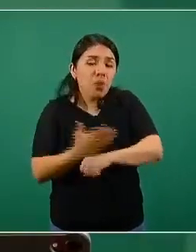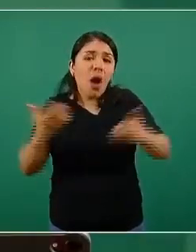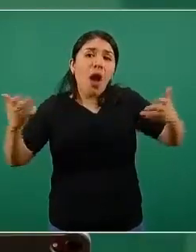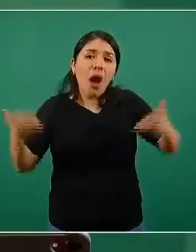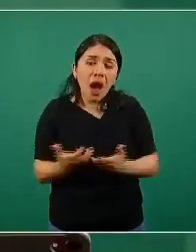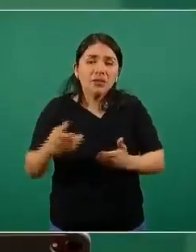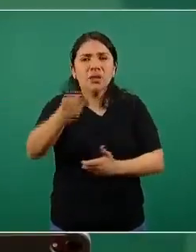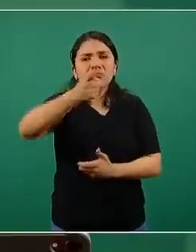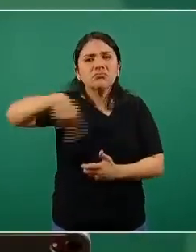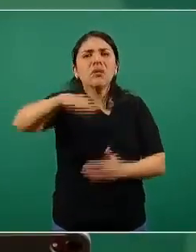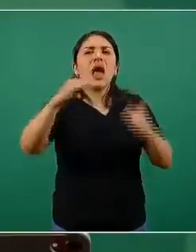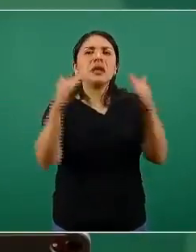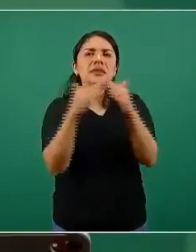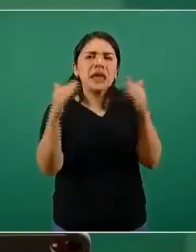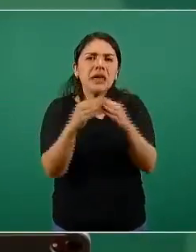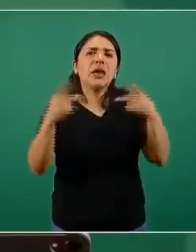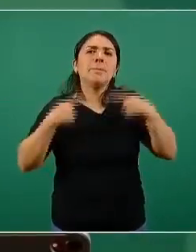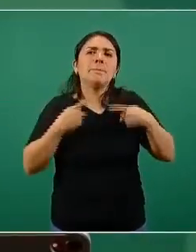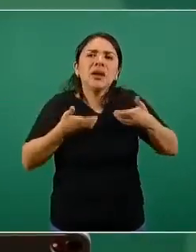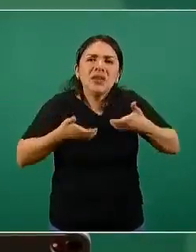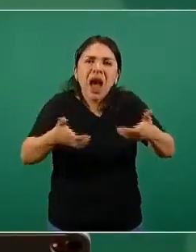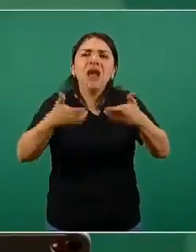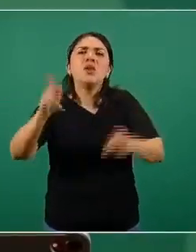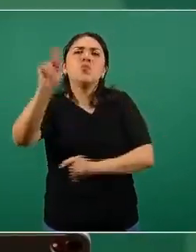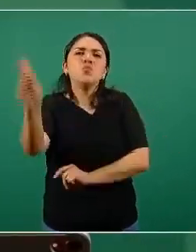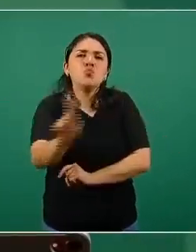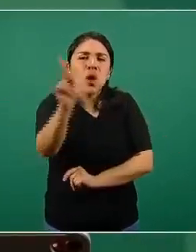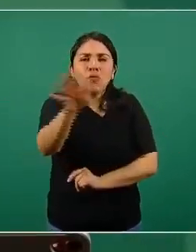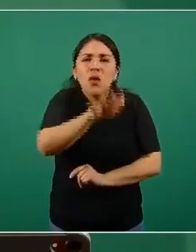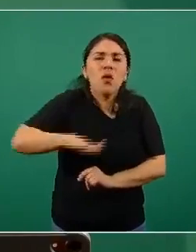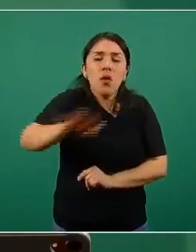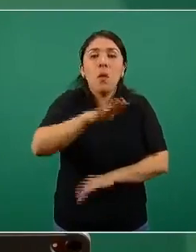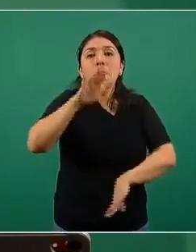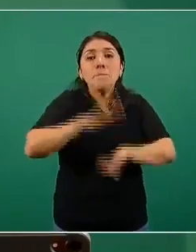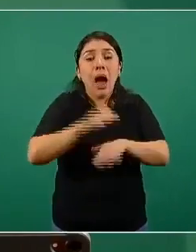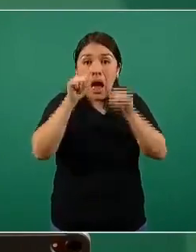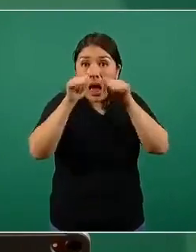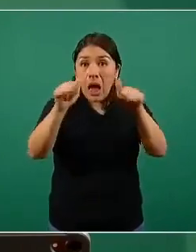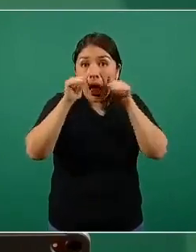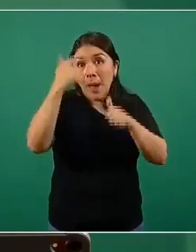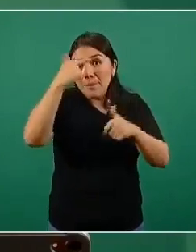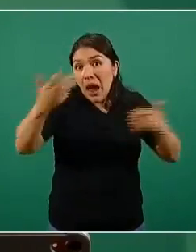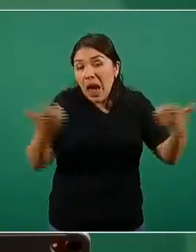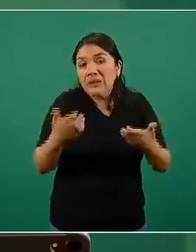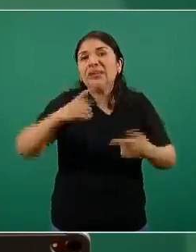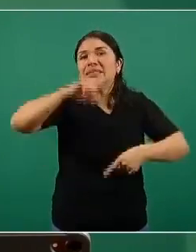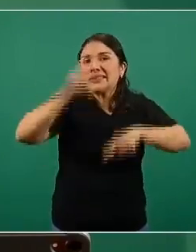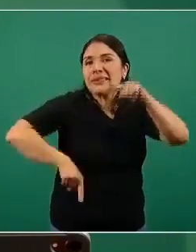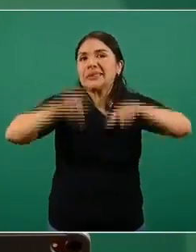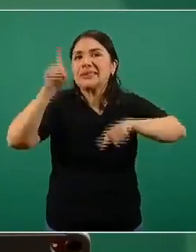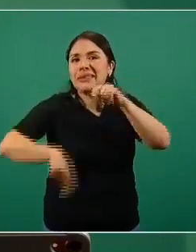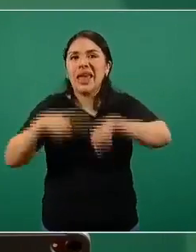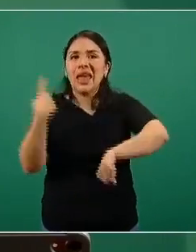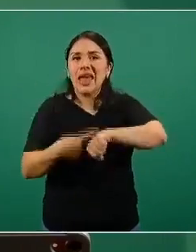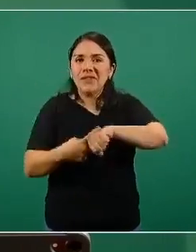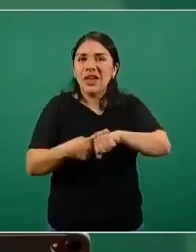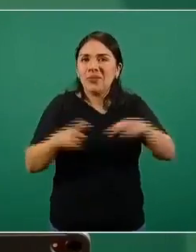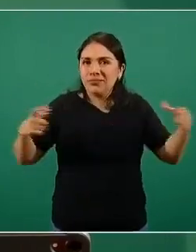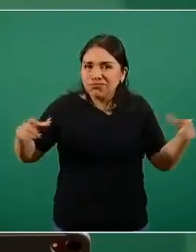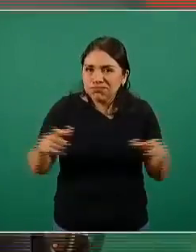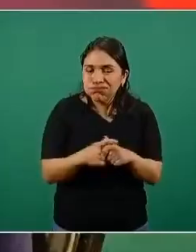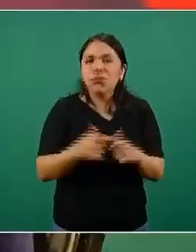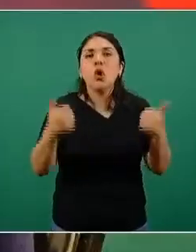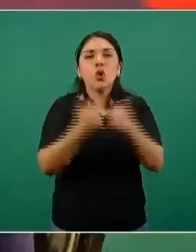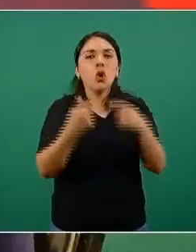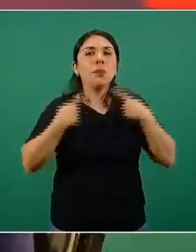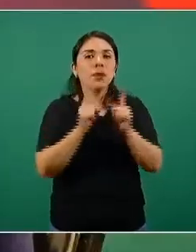en casa, en la población, en las comunidades para tener la mejor acción, mitigar la sana distancia, el